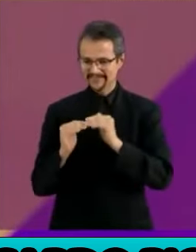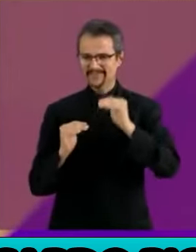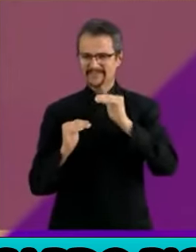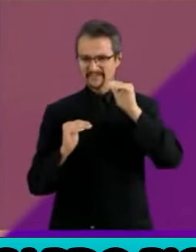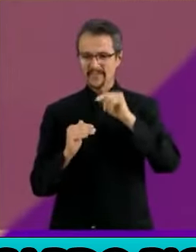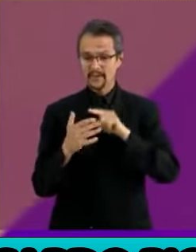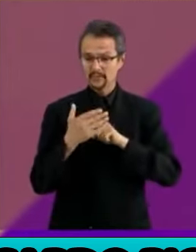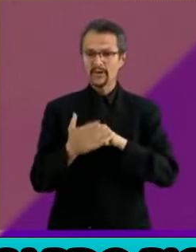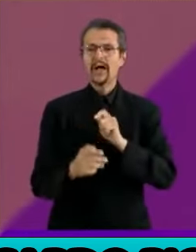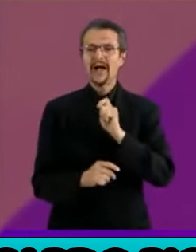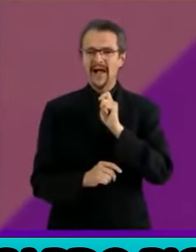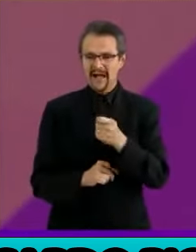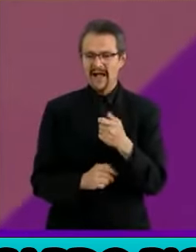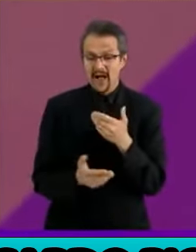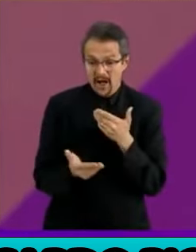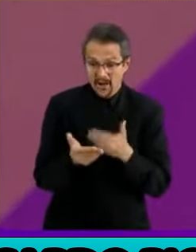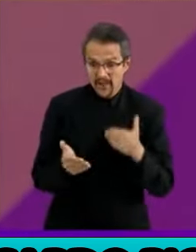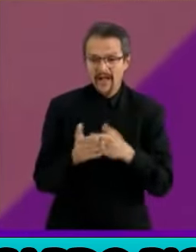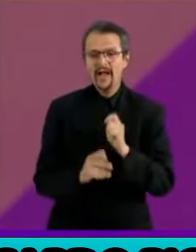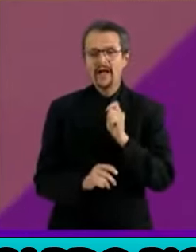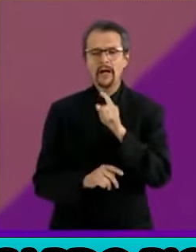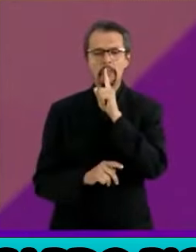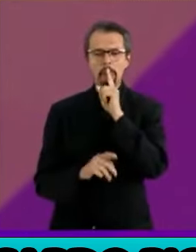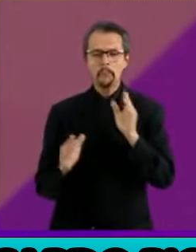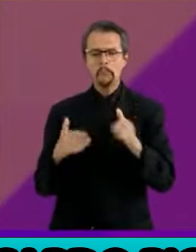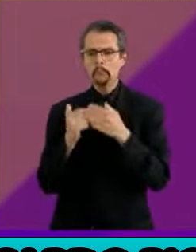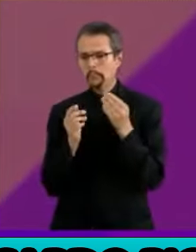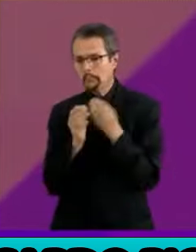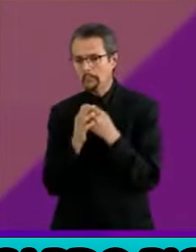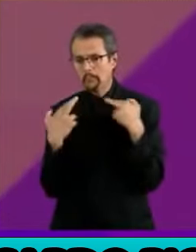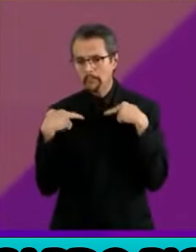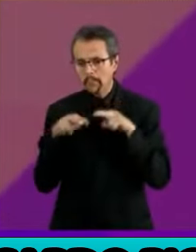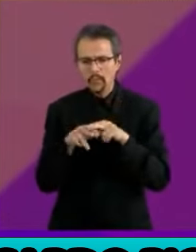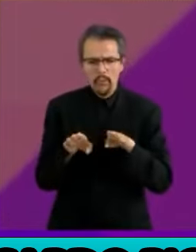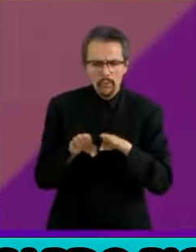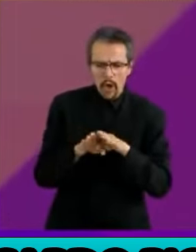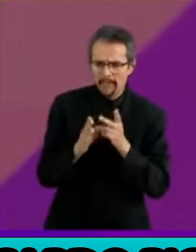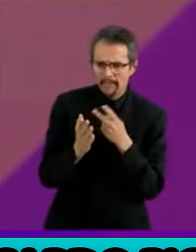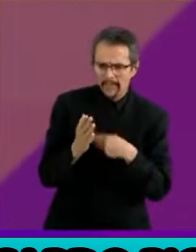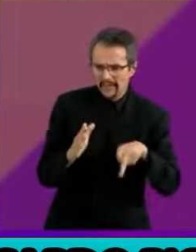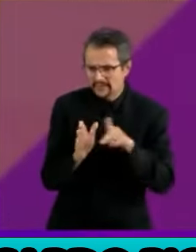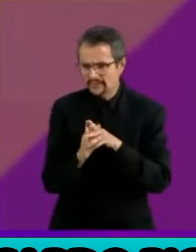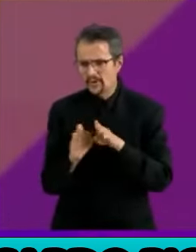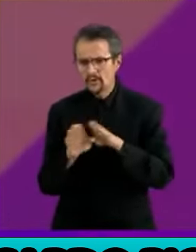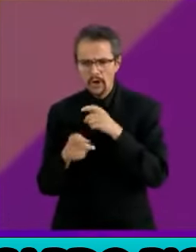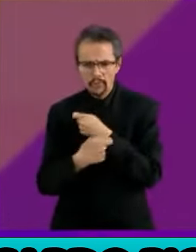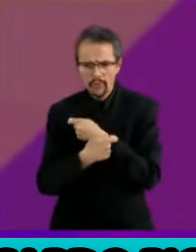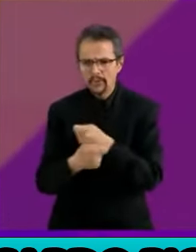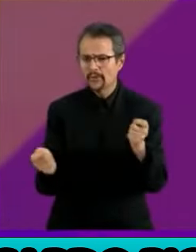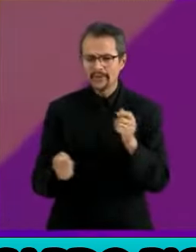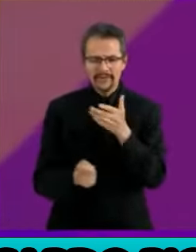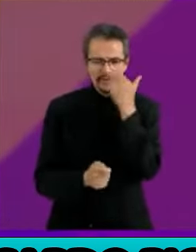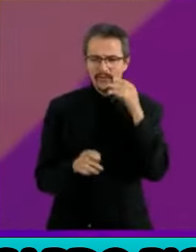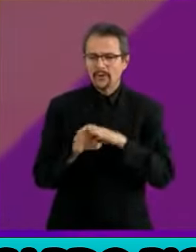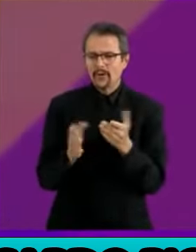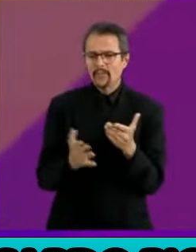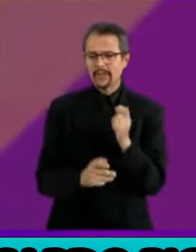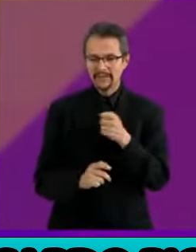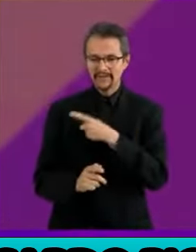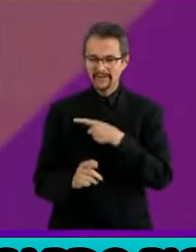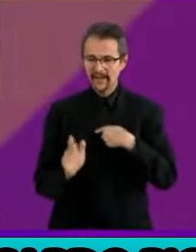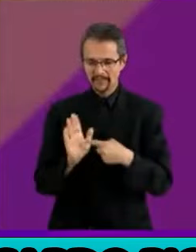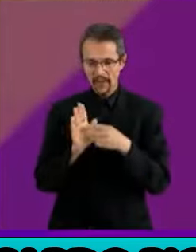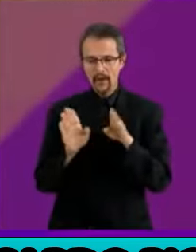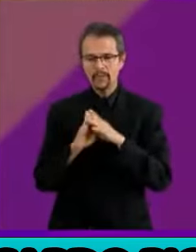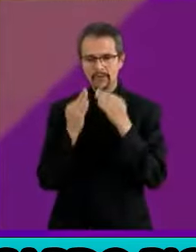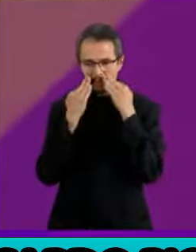es opaco, los maestros no saben cómo obtienen una plaza ciertas personas. Hay que transparentarlo y hay que apoyar a los maestros para